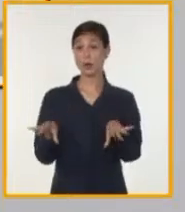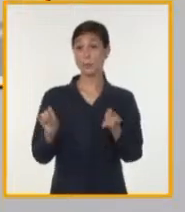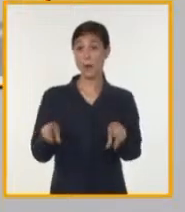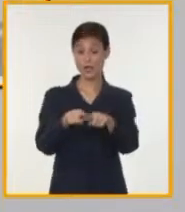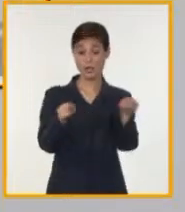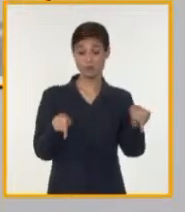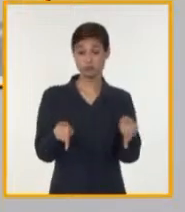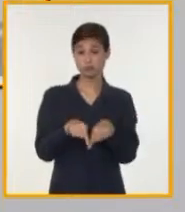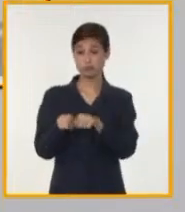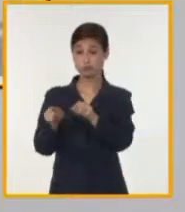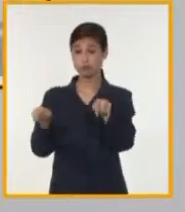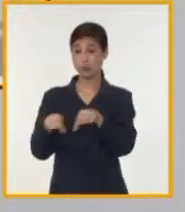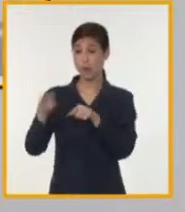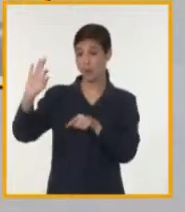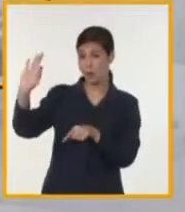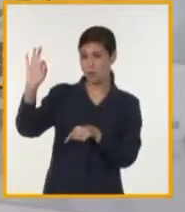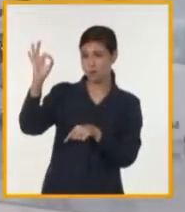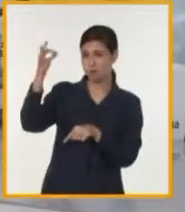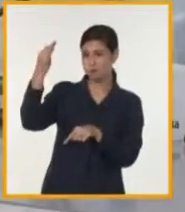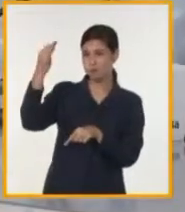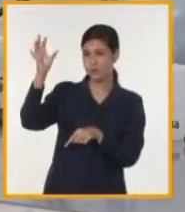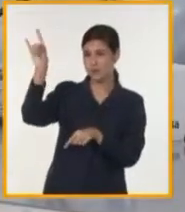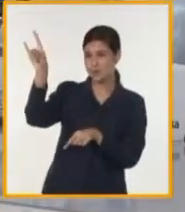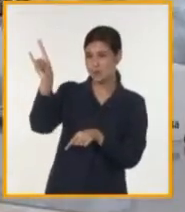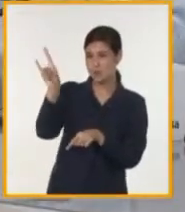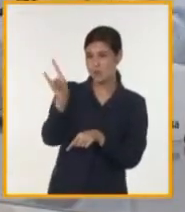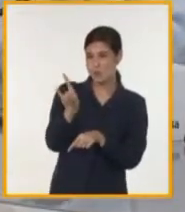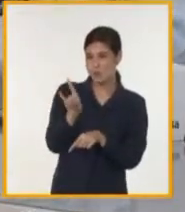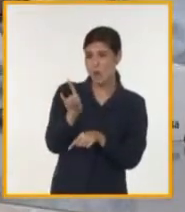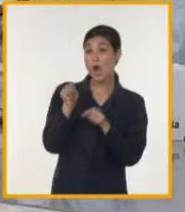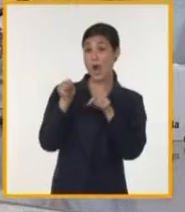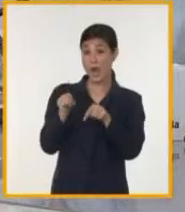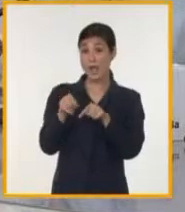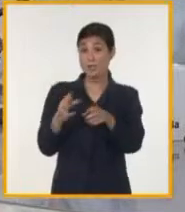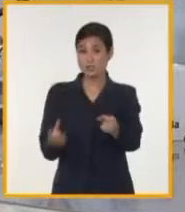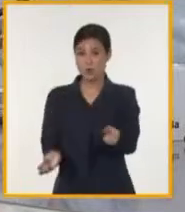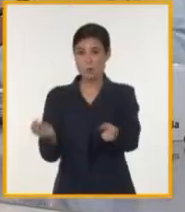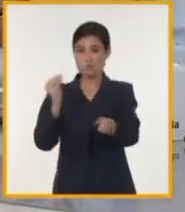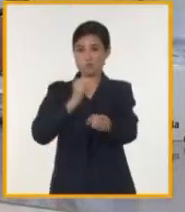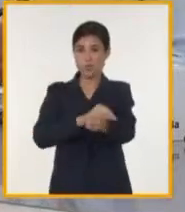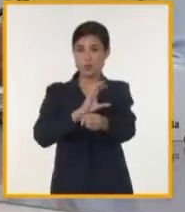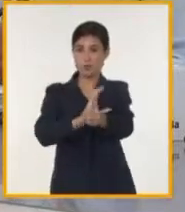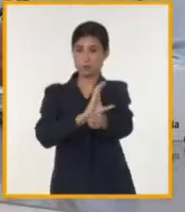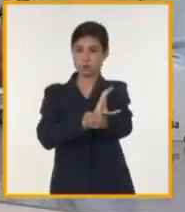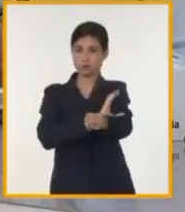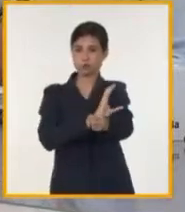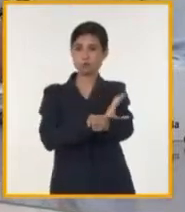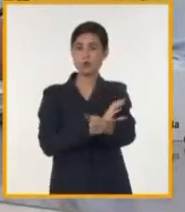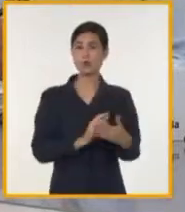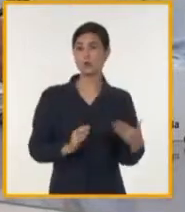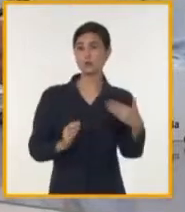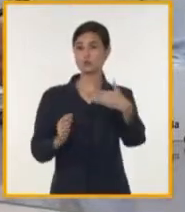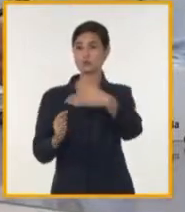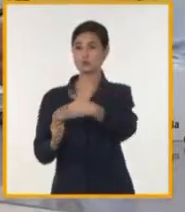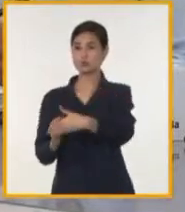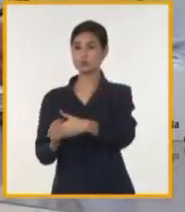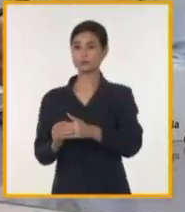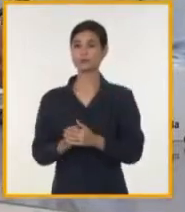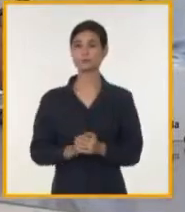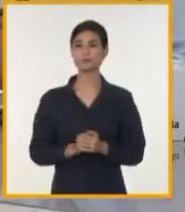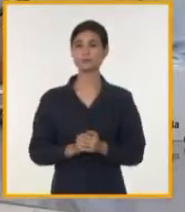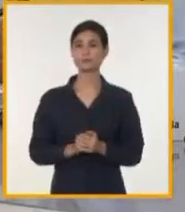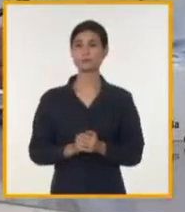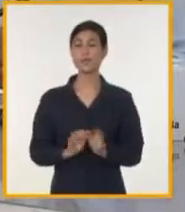en el país desde los puertos hacia su destino, ¿no? O sea, exactamente. Ahí pasamos al segundo bloque, que es el de la transportación de